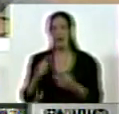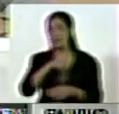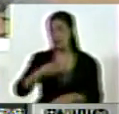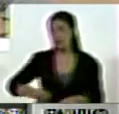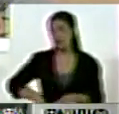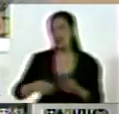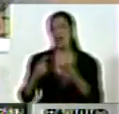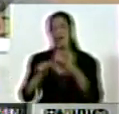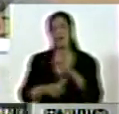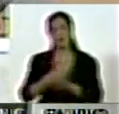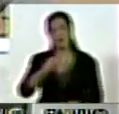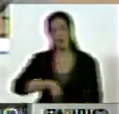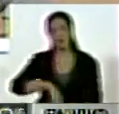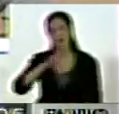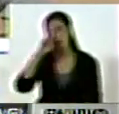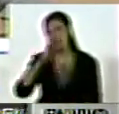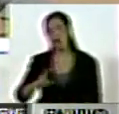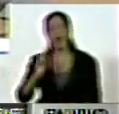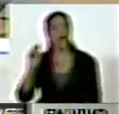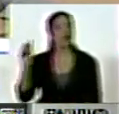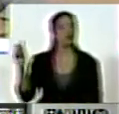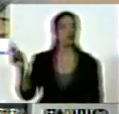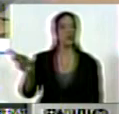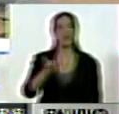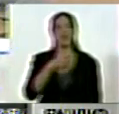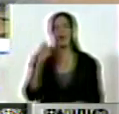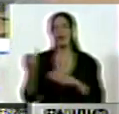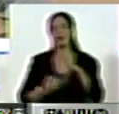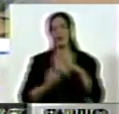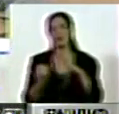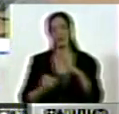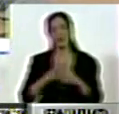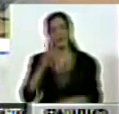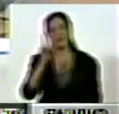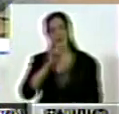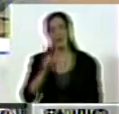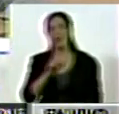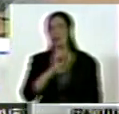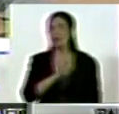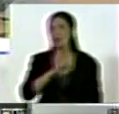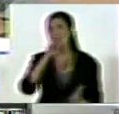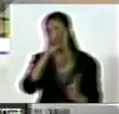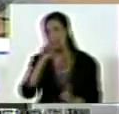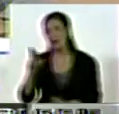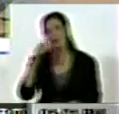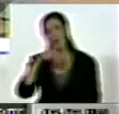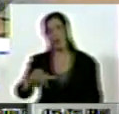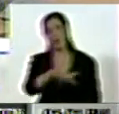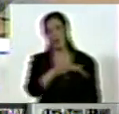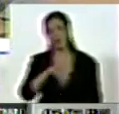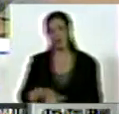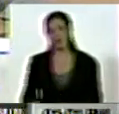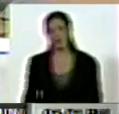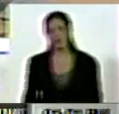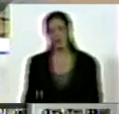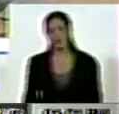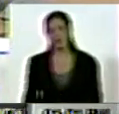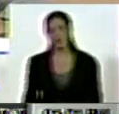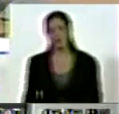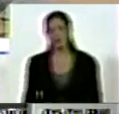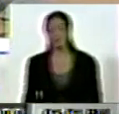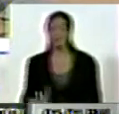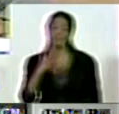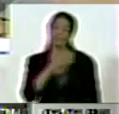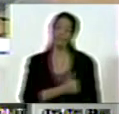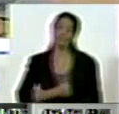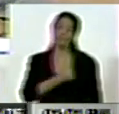al vicepresidente de la República, a las autoridades venezolanas. Él debe un respeto también a nuestro pueblo. Y es lamentable